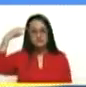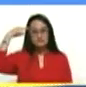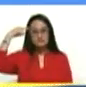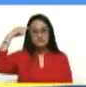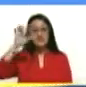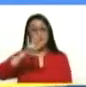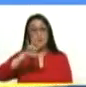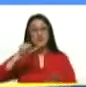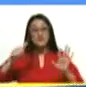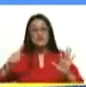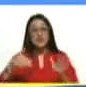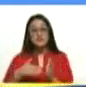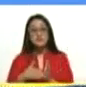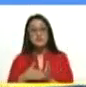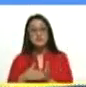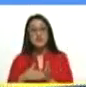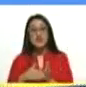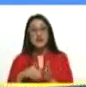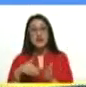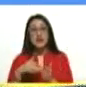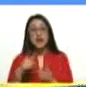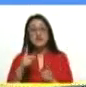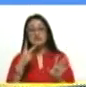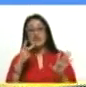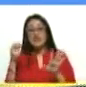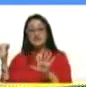56 mil hermanos a 700.